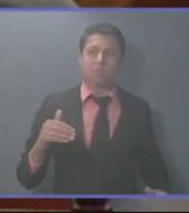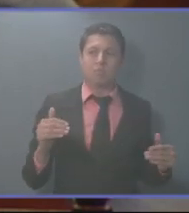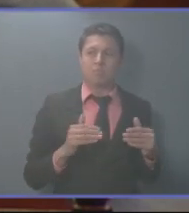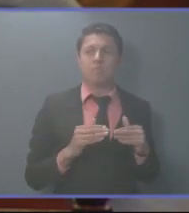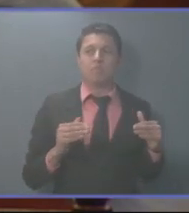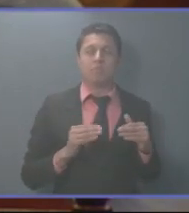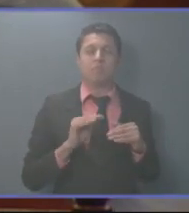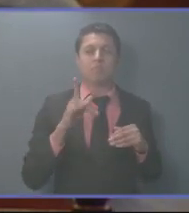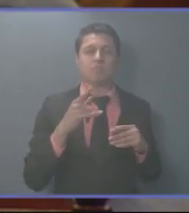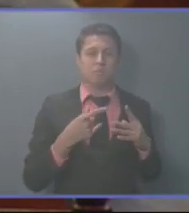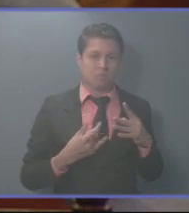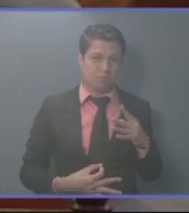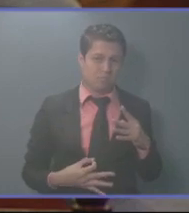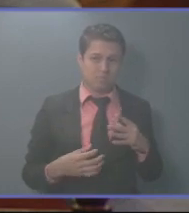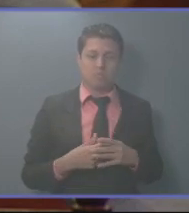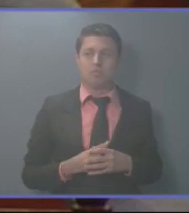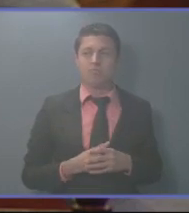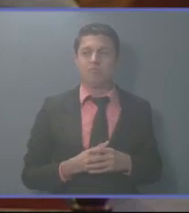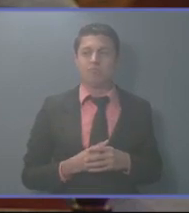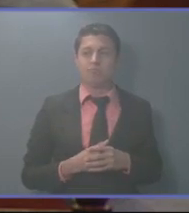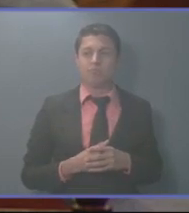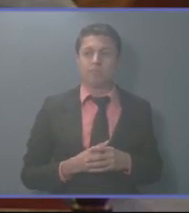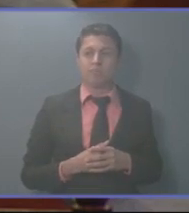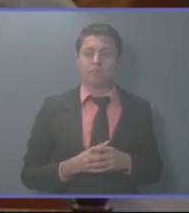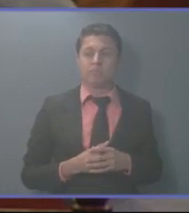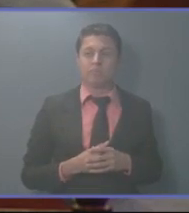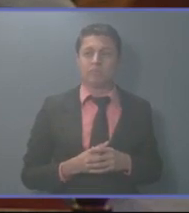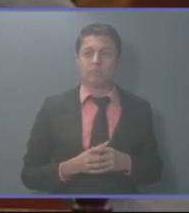sus leyes.